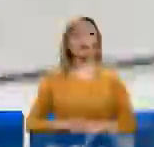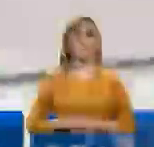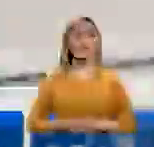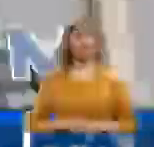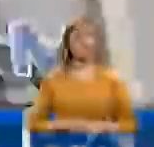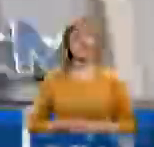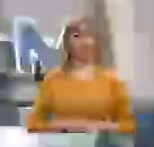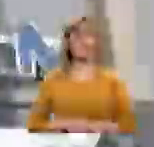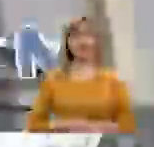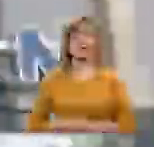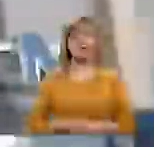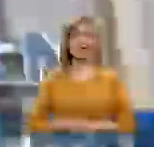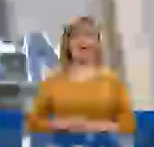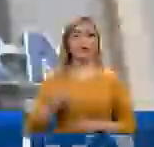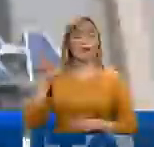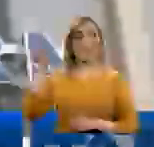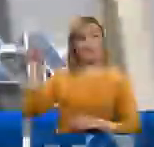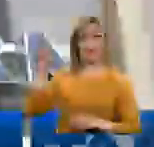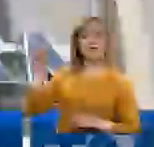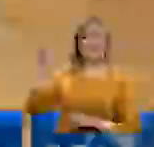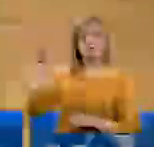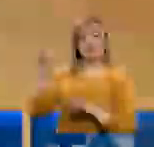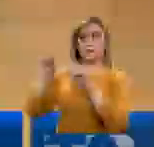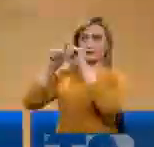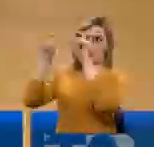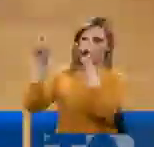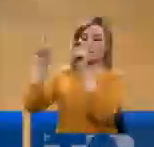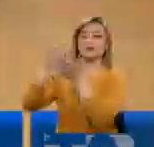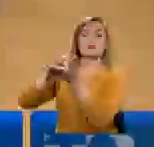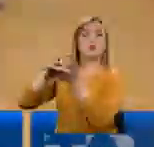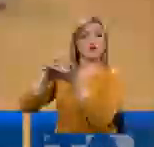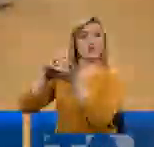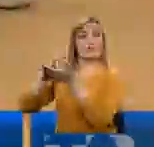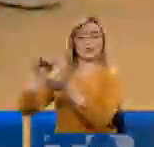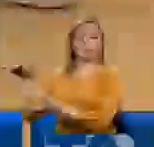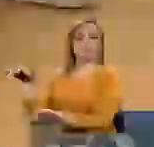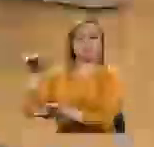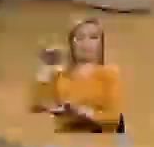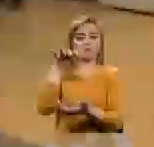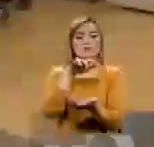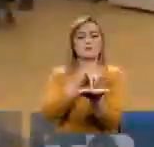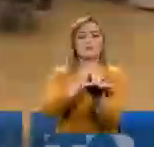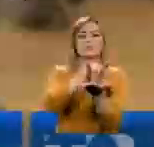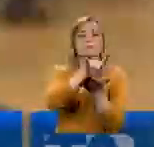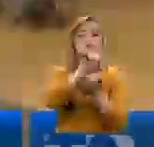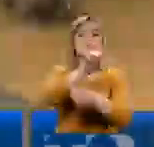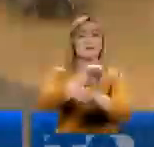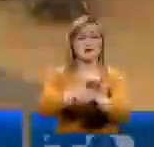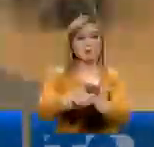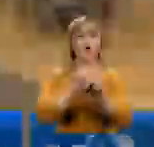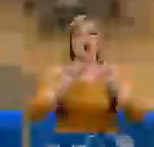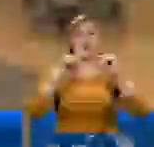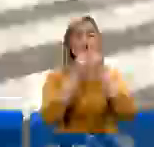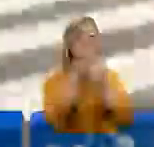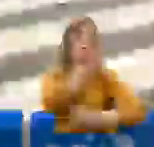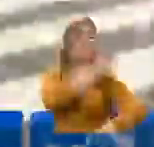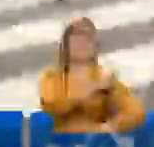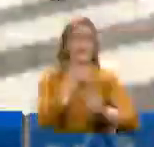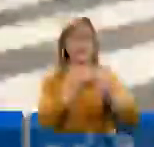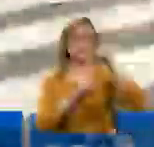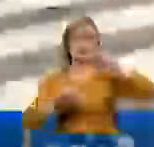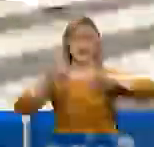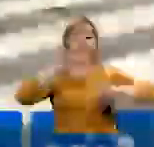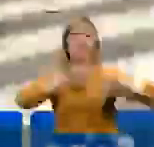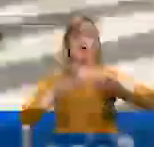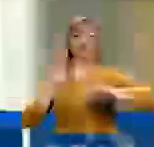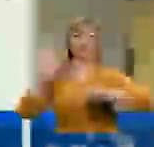la fórmula desarrollada por el laboratorio Sinopharm llegó al Aeropuerto Internacional Jorge Chávez de Lima junto a una delegación de científicos